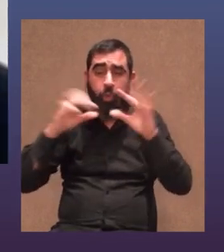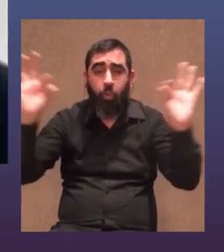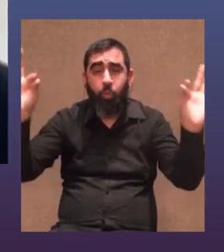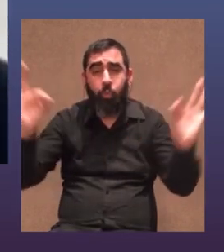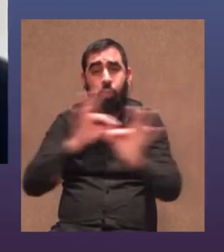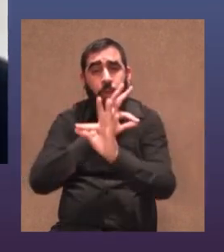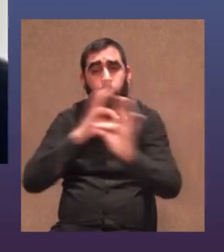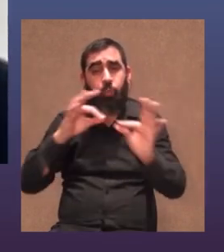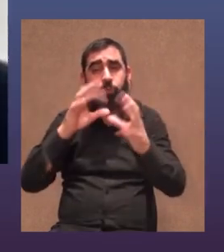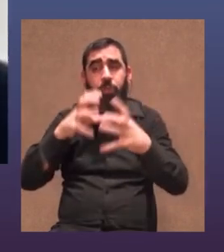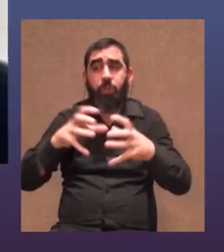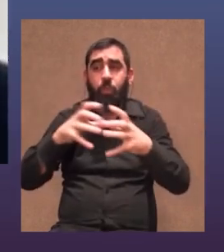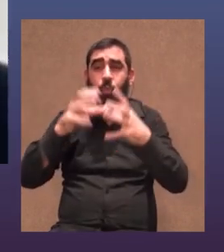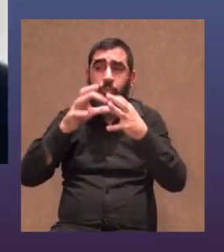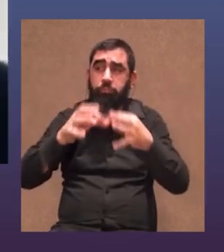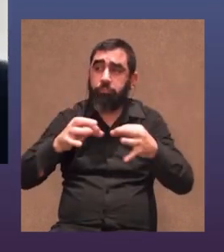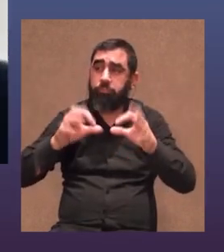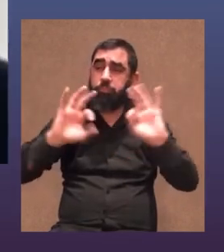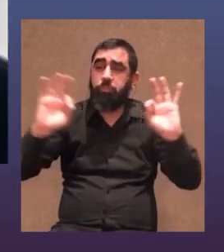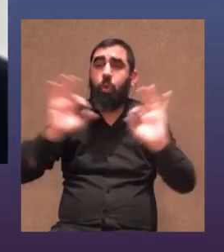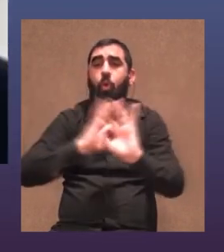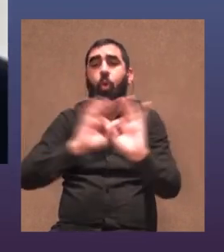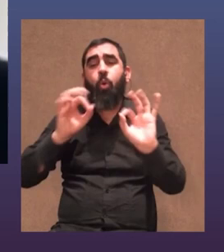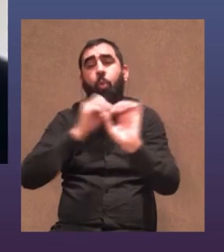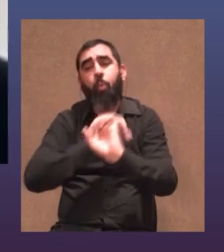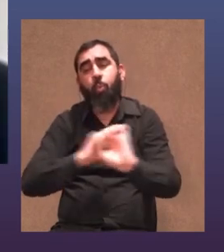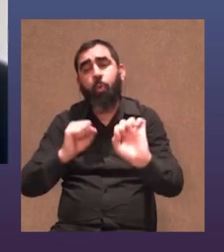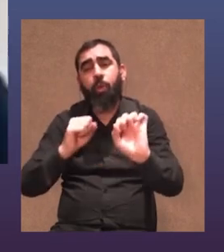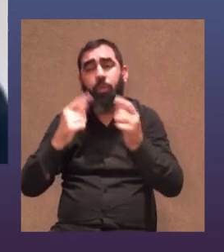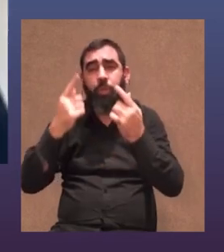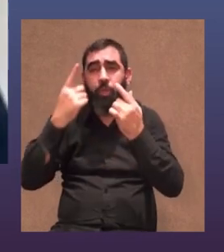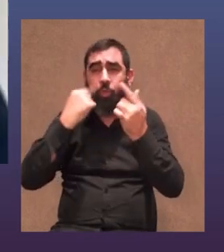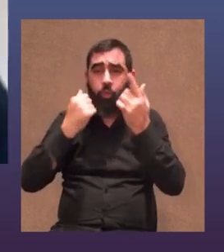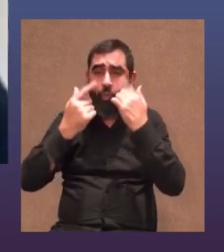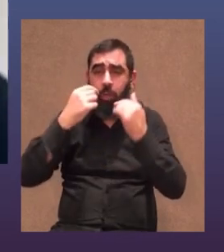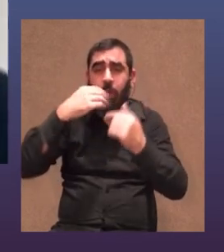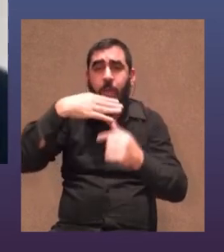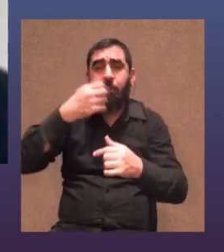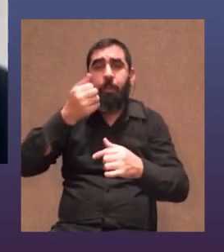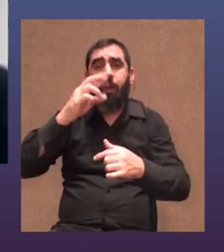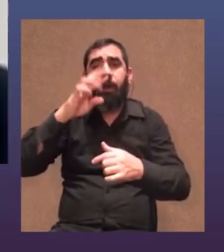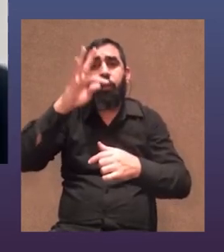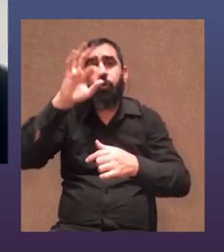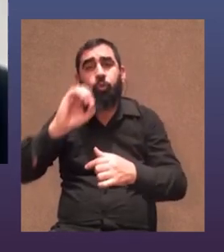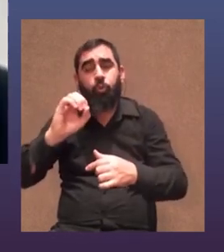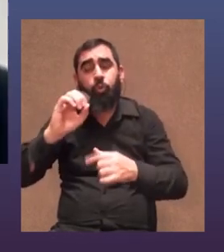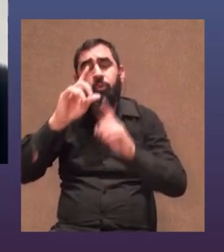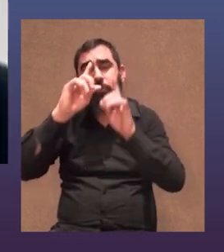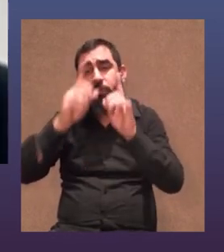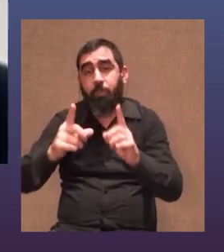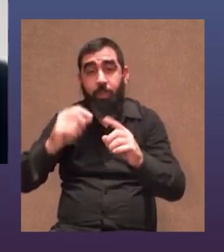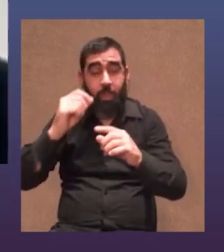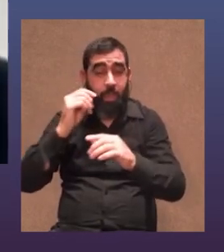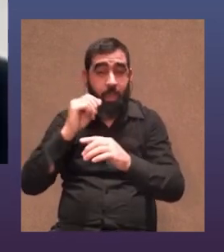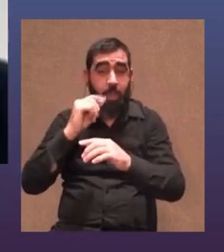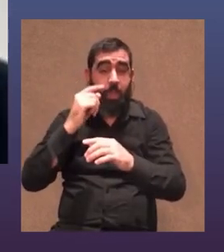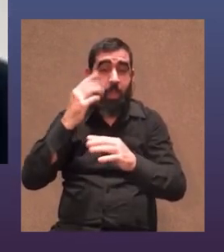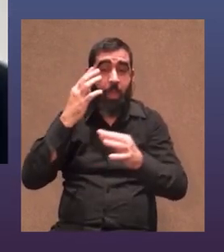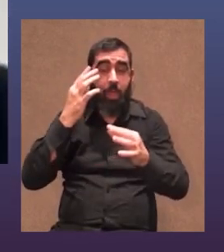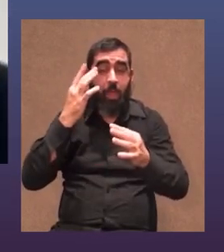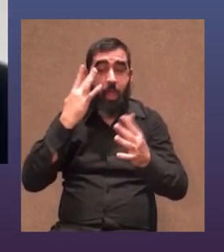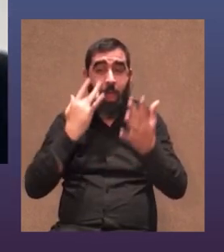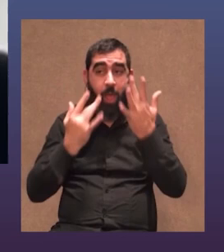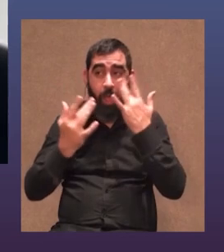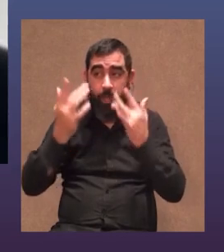Shostakovich, o con una obra de Bartók, y todo eso, esa